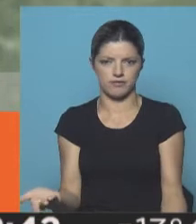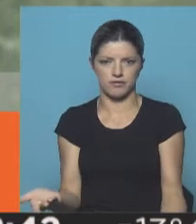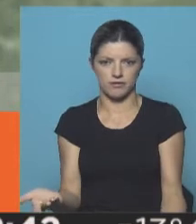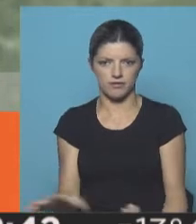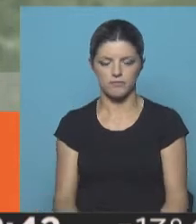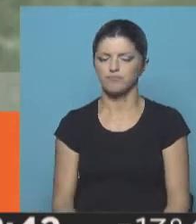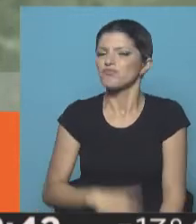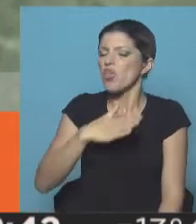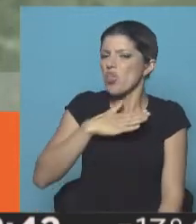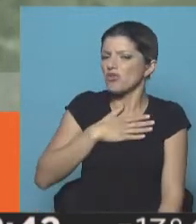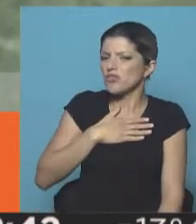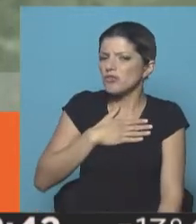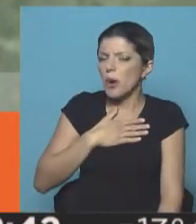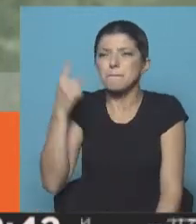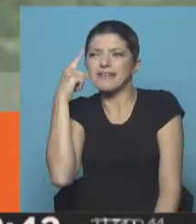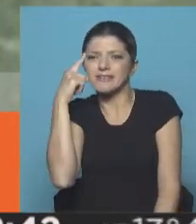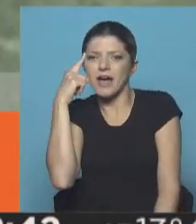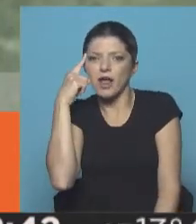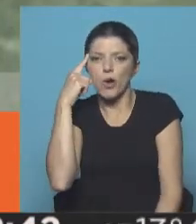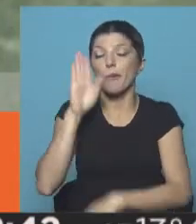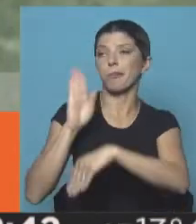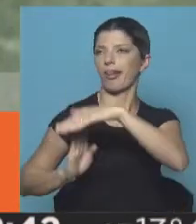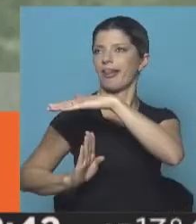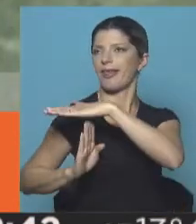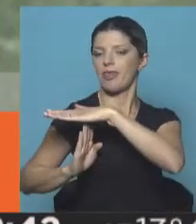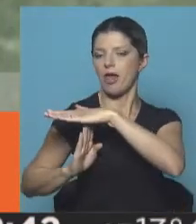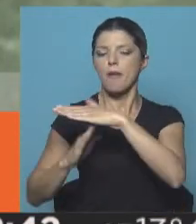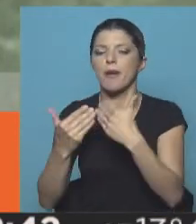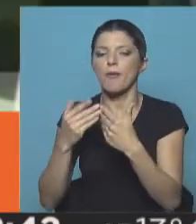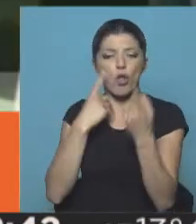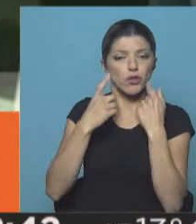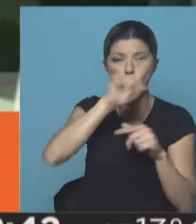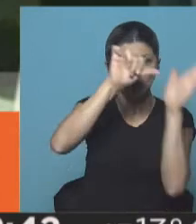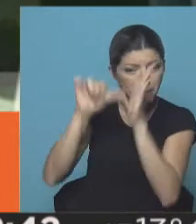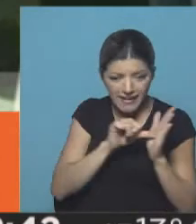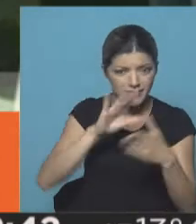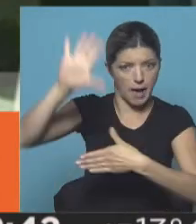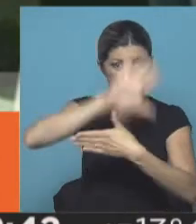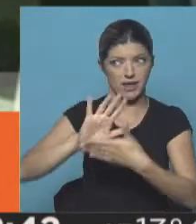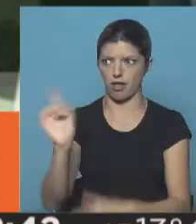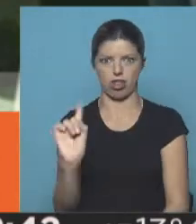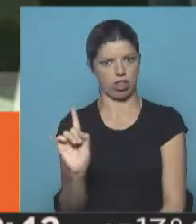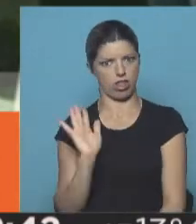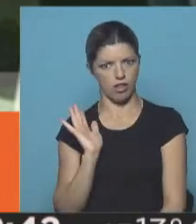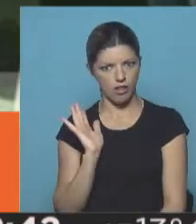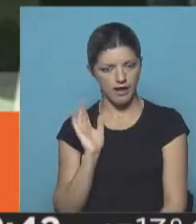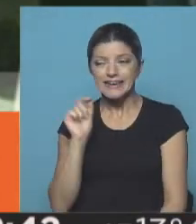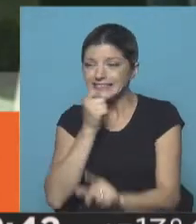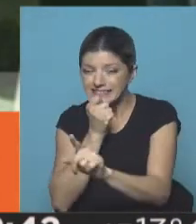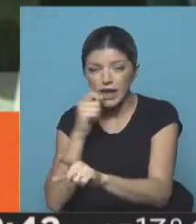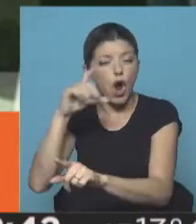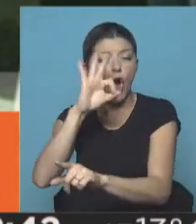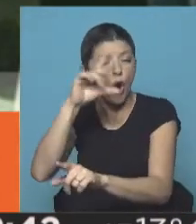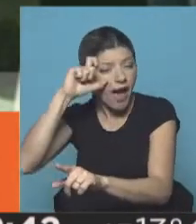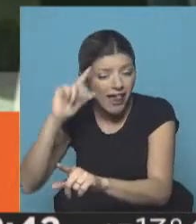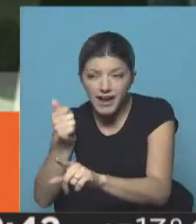No necesitamos un capataz del imperio para controlar a nuestros pueblos. Si la OEA no representa ni